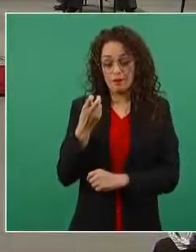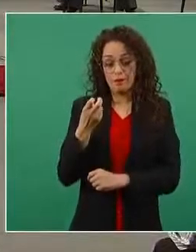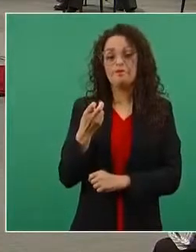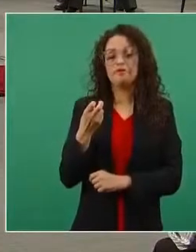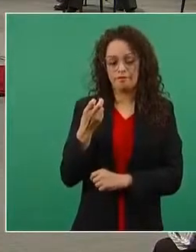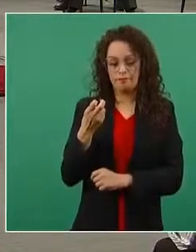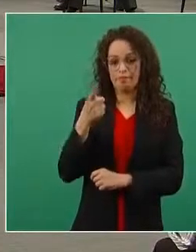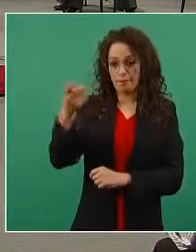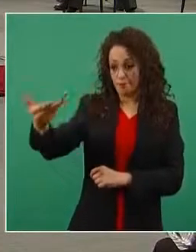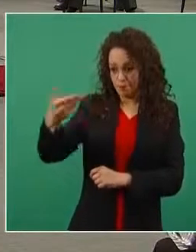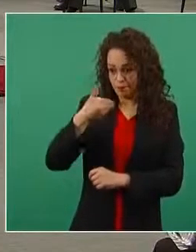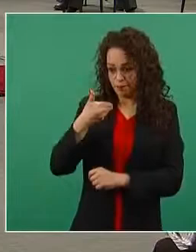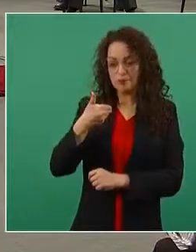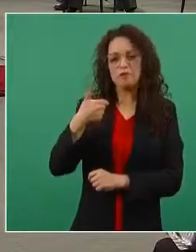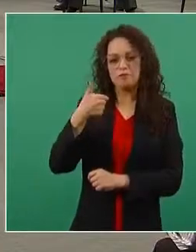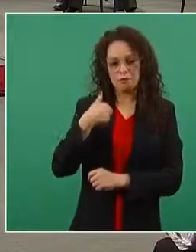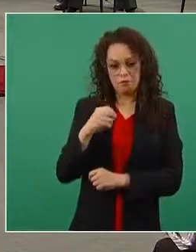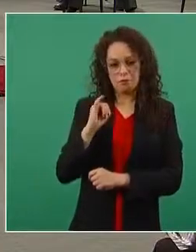tu petición.